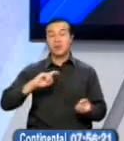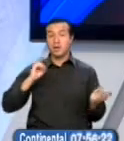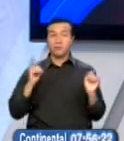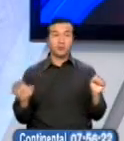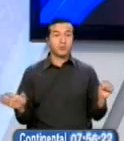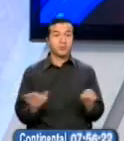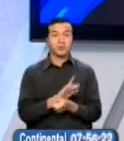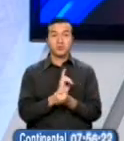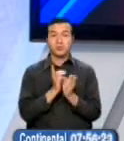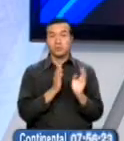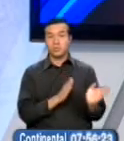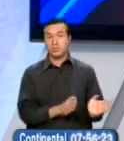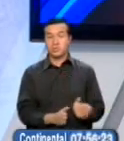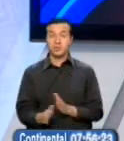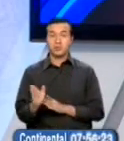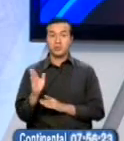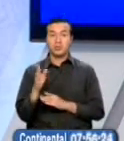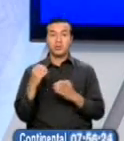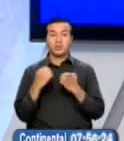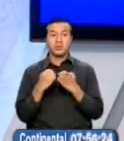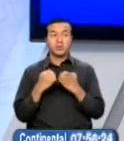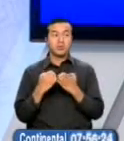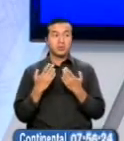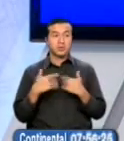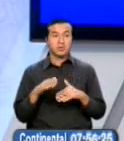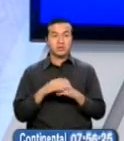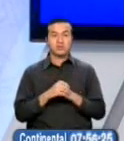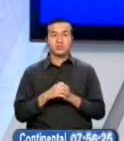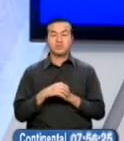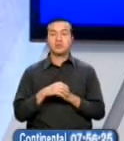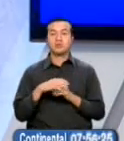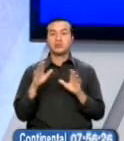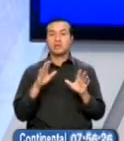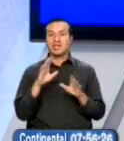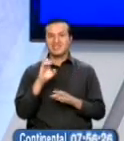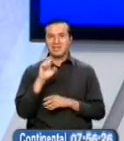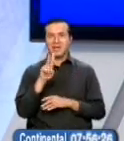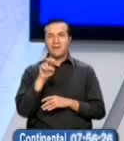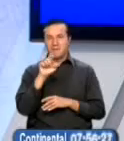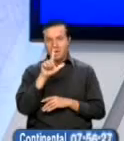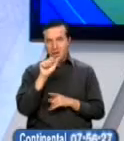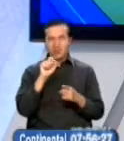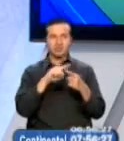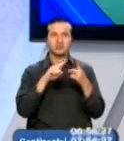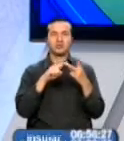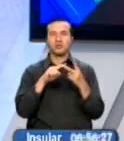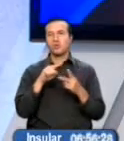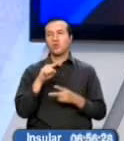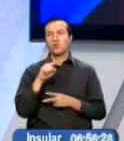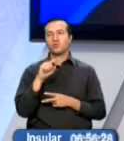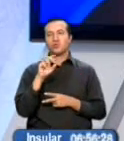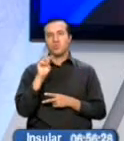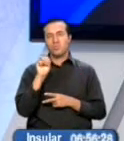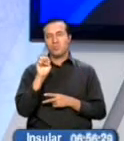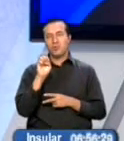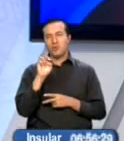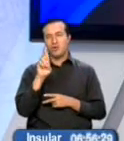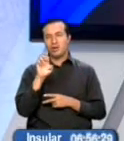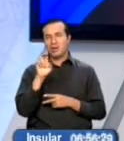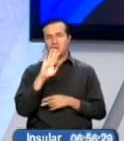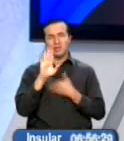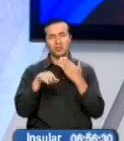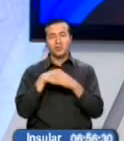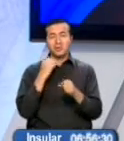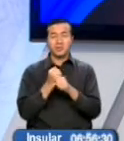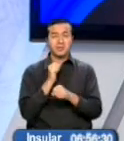reestructuración, reorganizar a este equipo cuando llegó José Francisco Ceballos con Carlos Alejandro Alfaro Moreno, Juan Alfredo Cuentas, todo el trabajo en equipo que